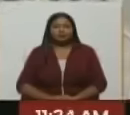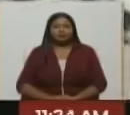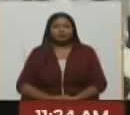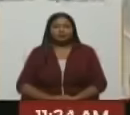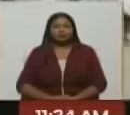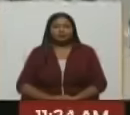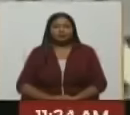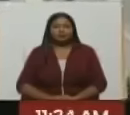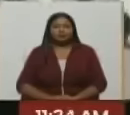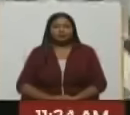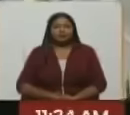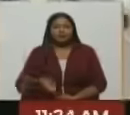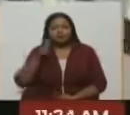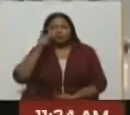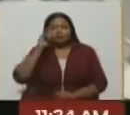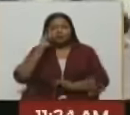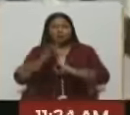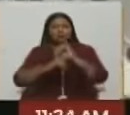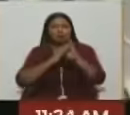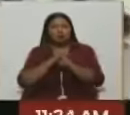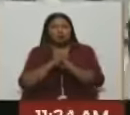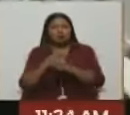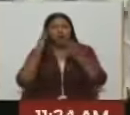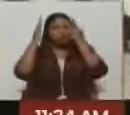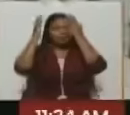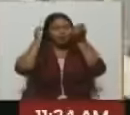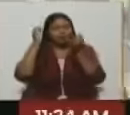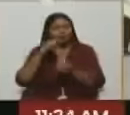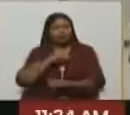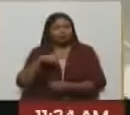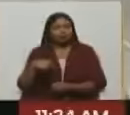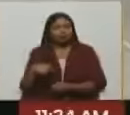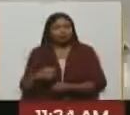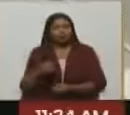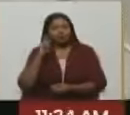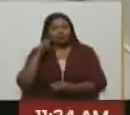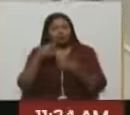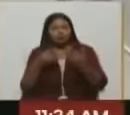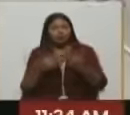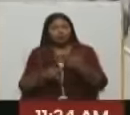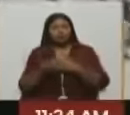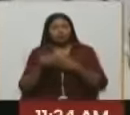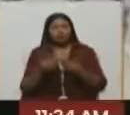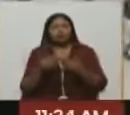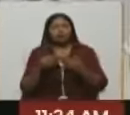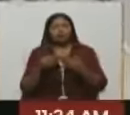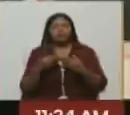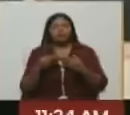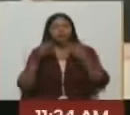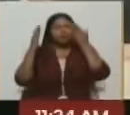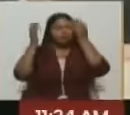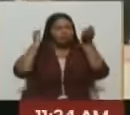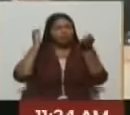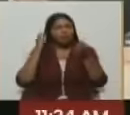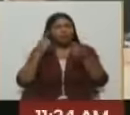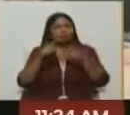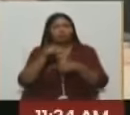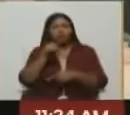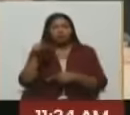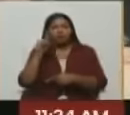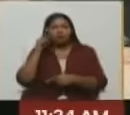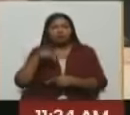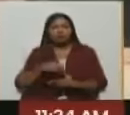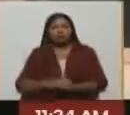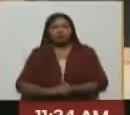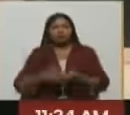A los observadores internacionales, a los embajadores nuestros, aunque no me gusta meterme en la cosa diplomática, pero también ustedes,